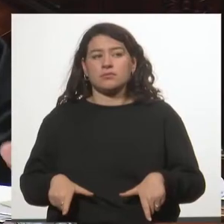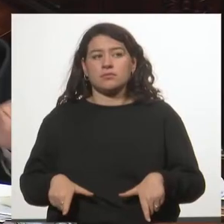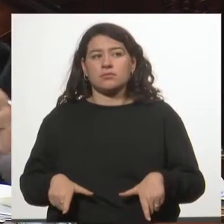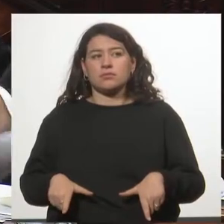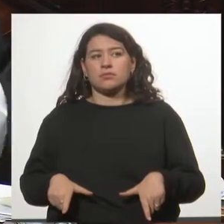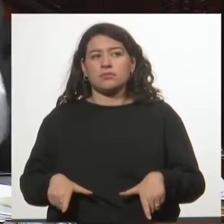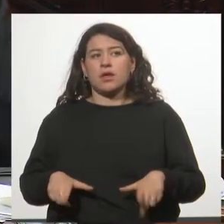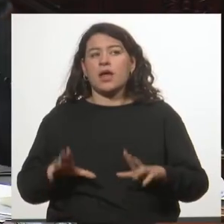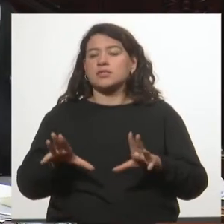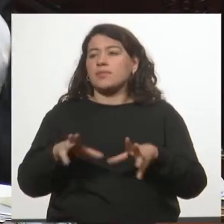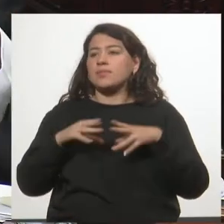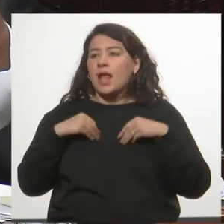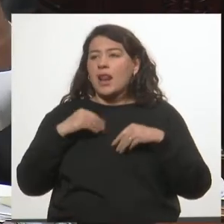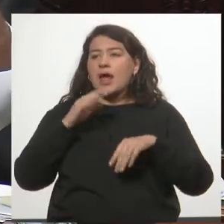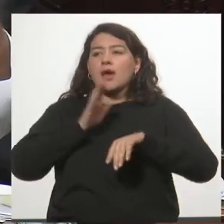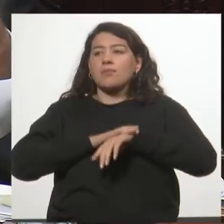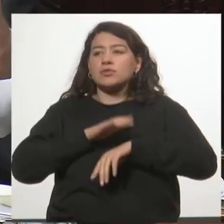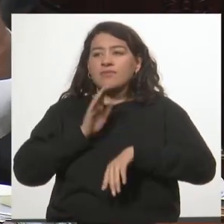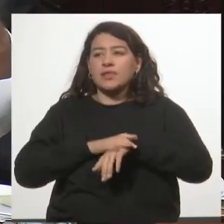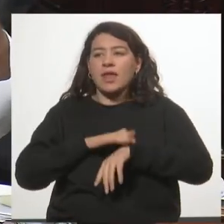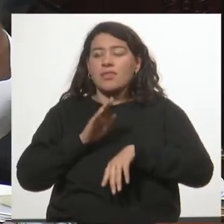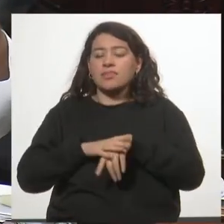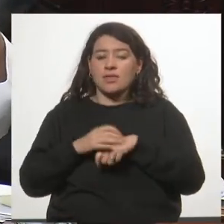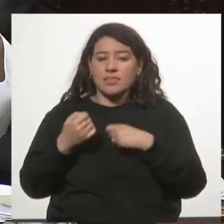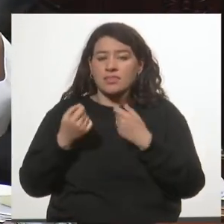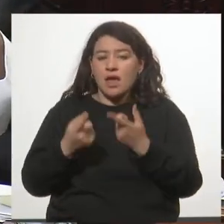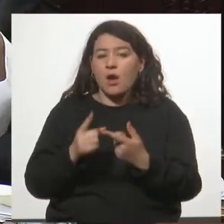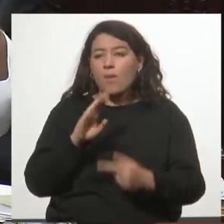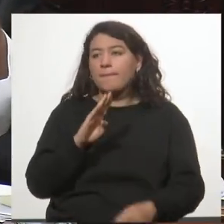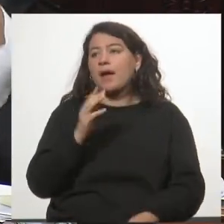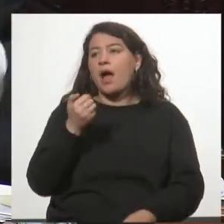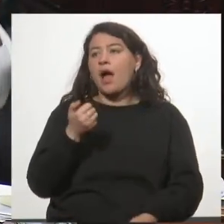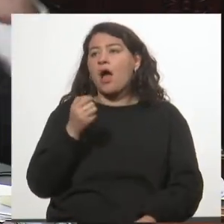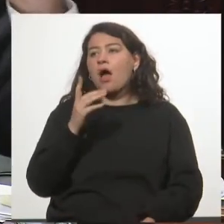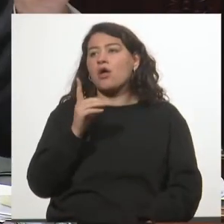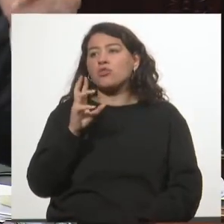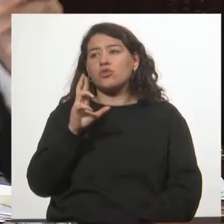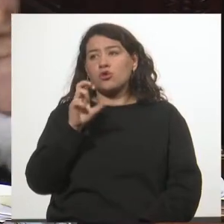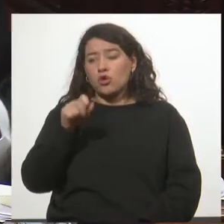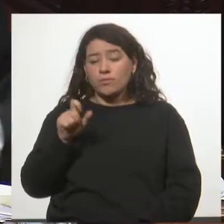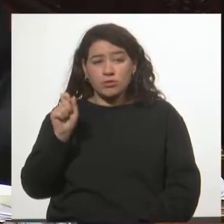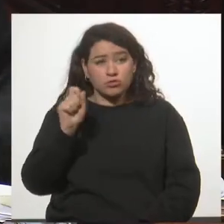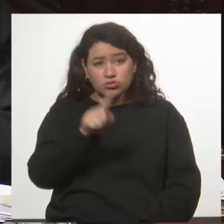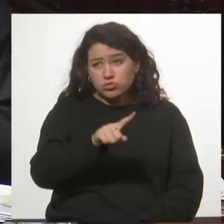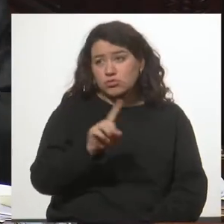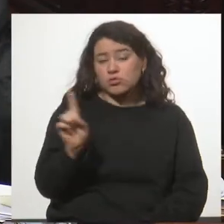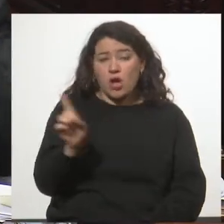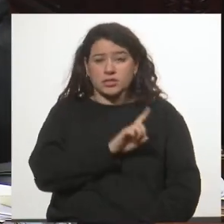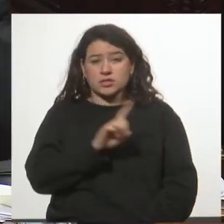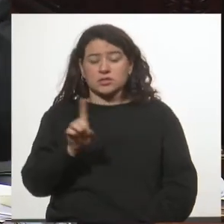y asumir la responsabilidad de entregar un padrón que no le pertenecía